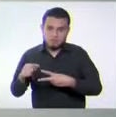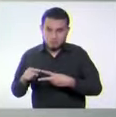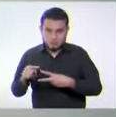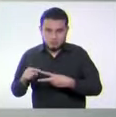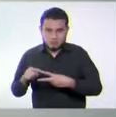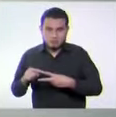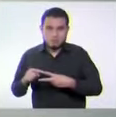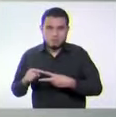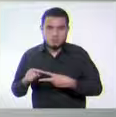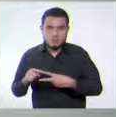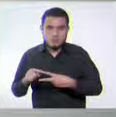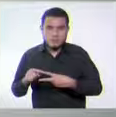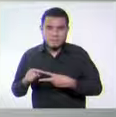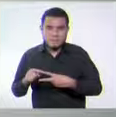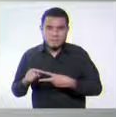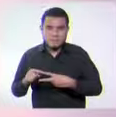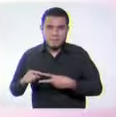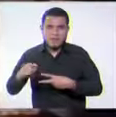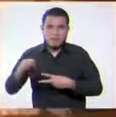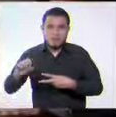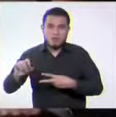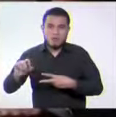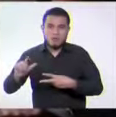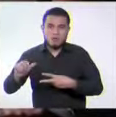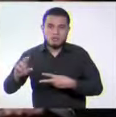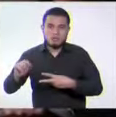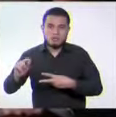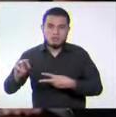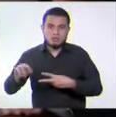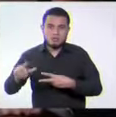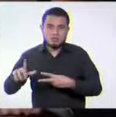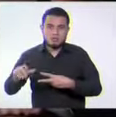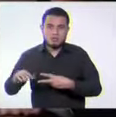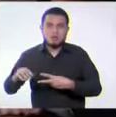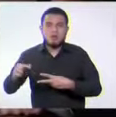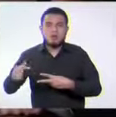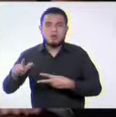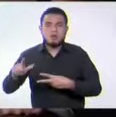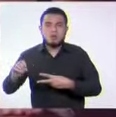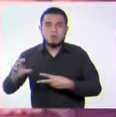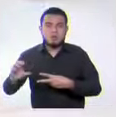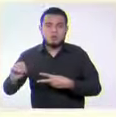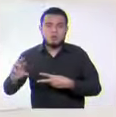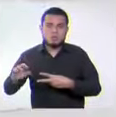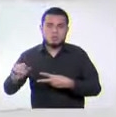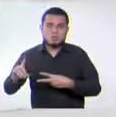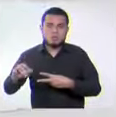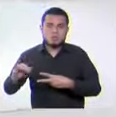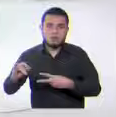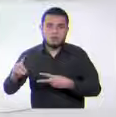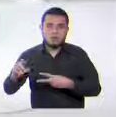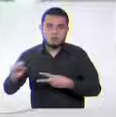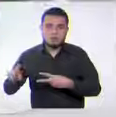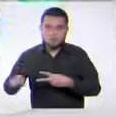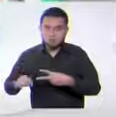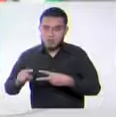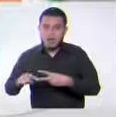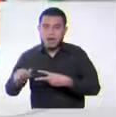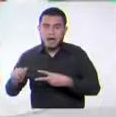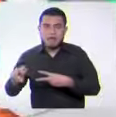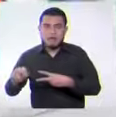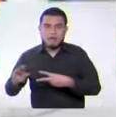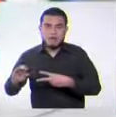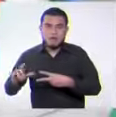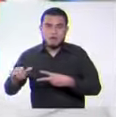compuestos están el colesterol y el glucocorticoides. También están los anabólicos y